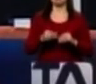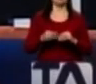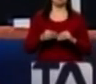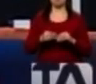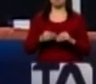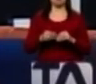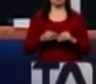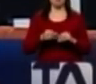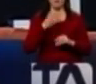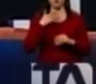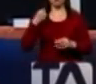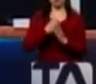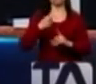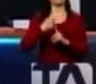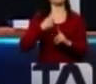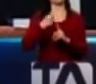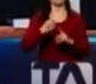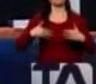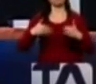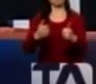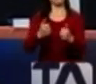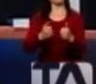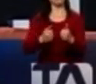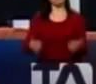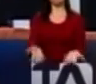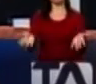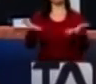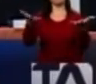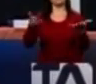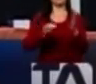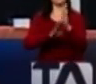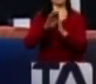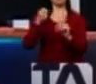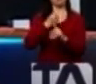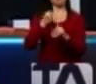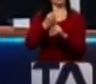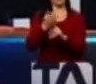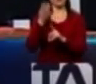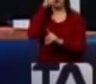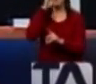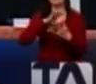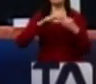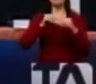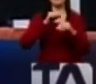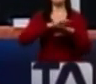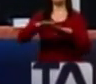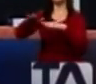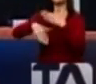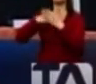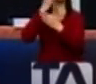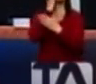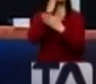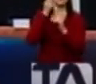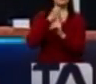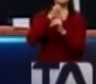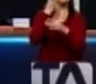vida hay que sacarla adelante y la única manera que hay que hacerlo es motivado para querer lucharla. Y desde aquí invito a todas las madres a que